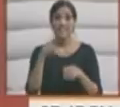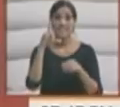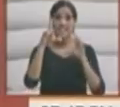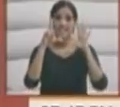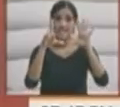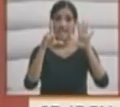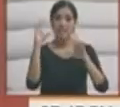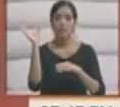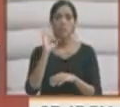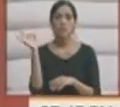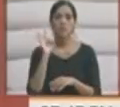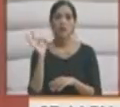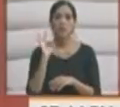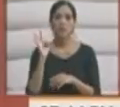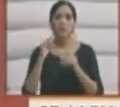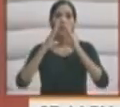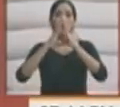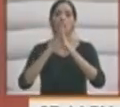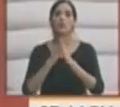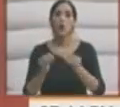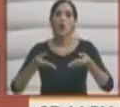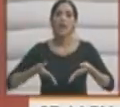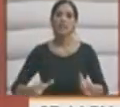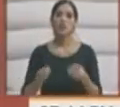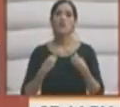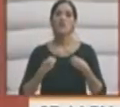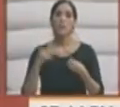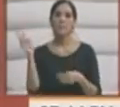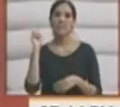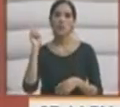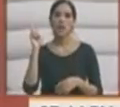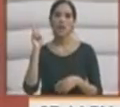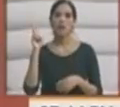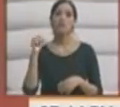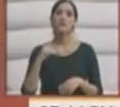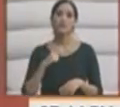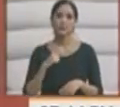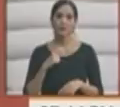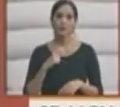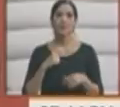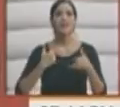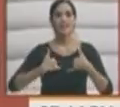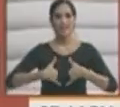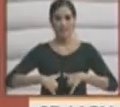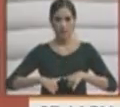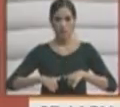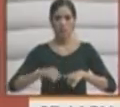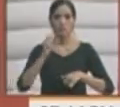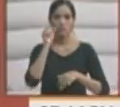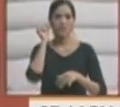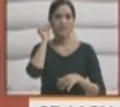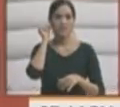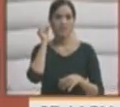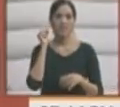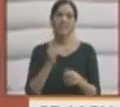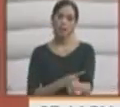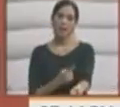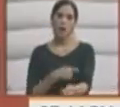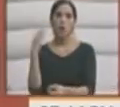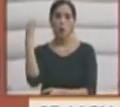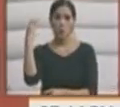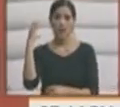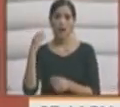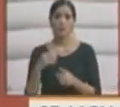7% de todos los nacidos vivos en Venezuela son hijas e hijos de hermanos